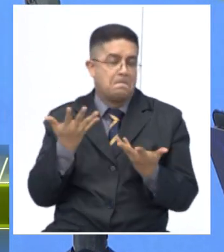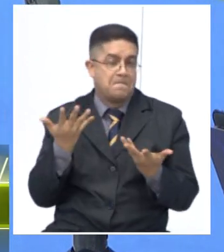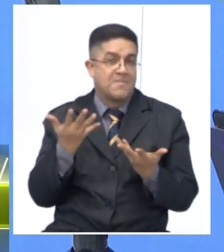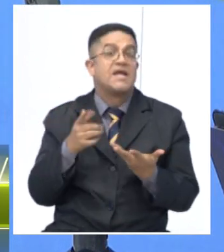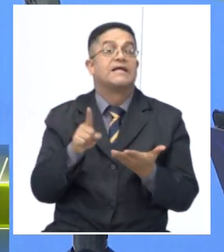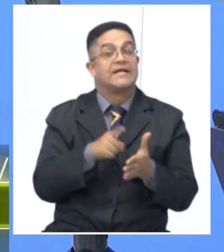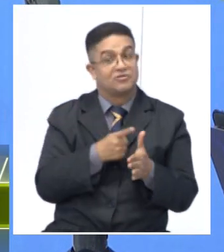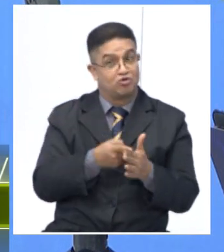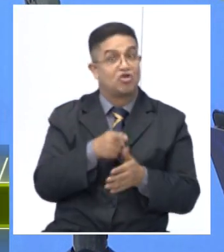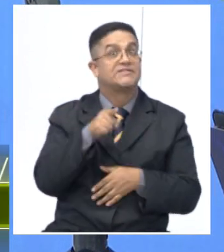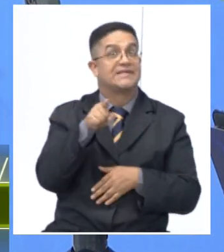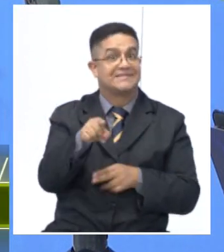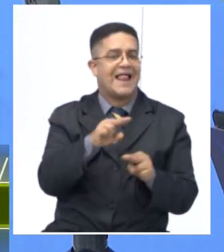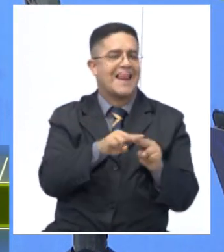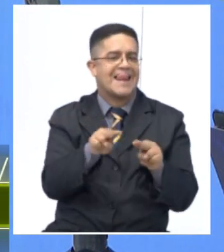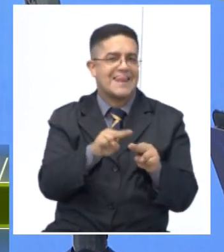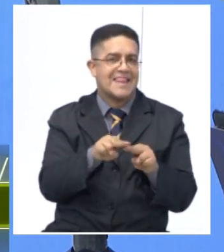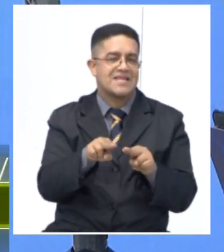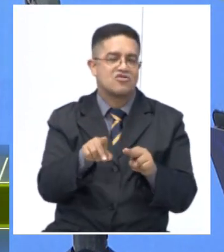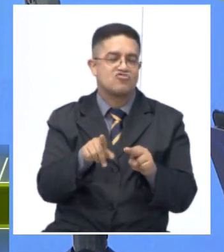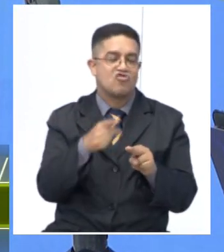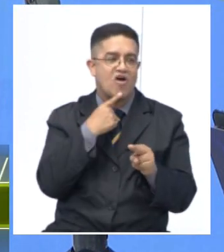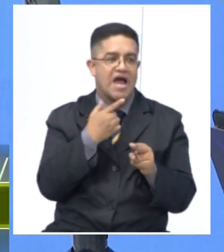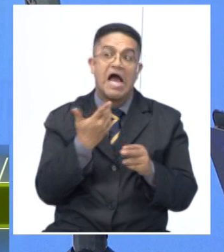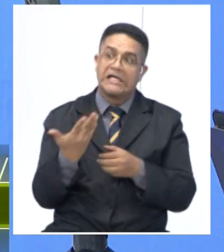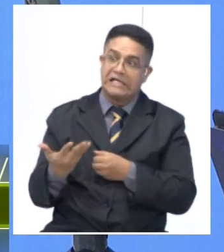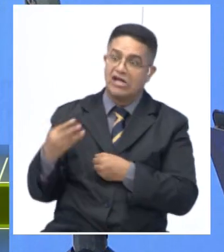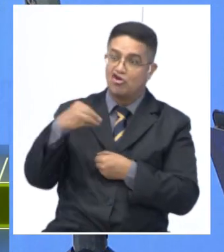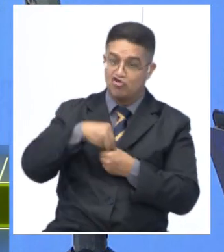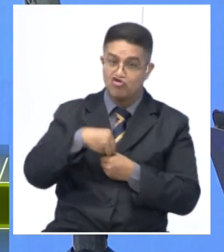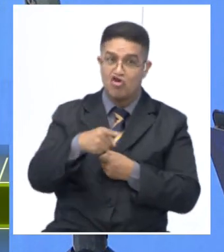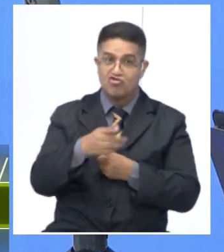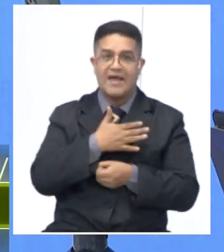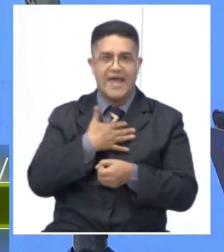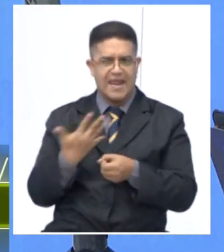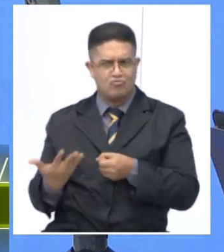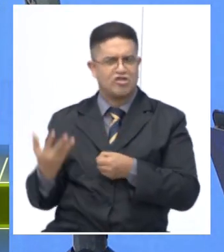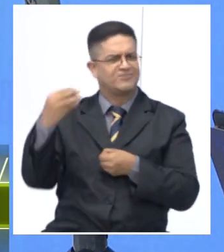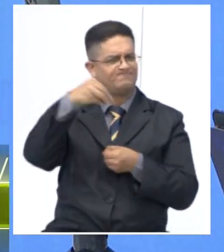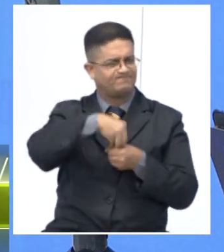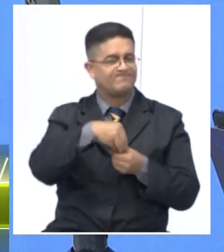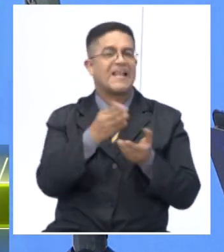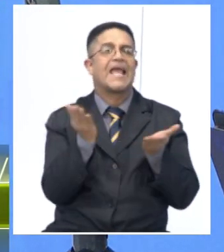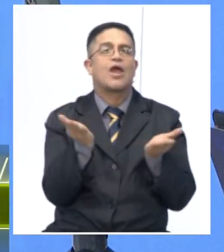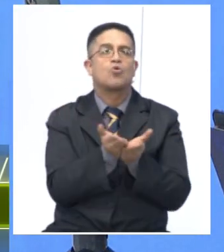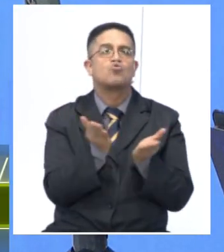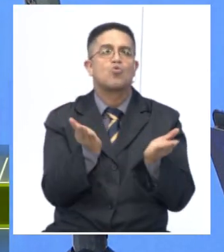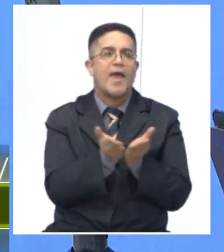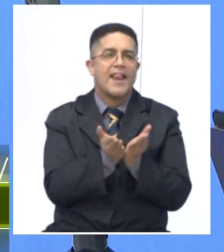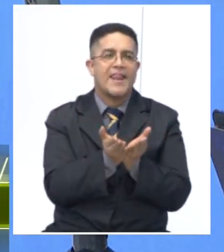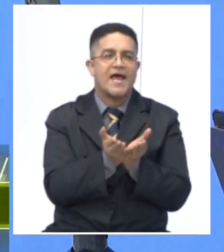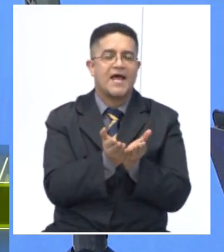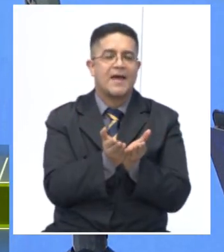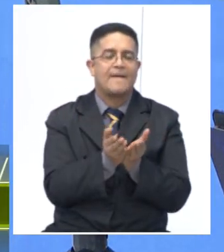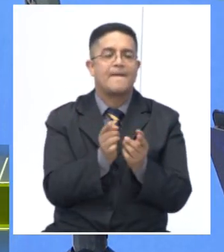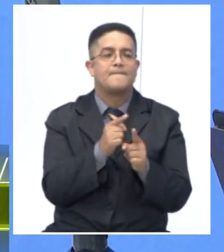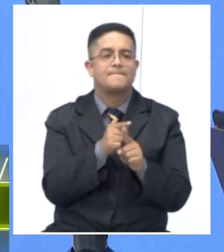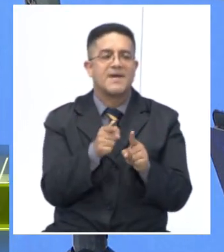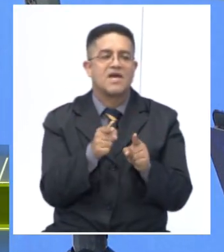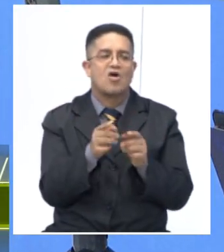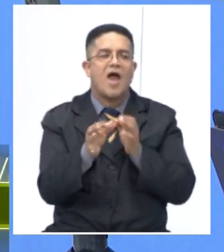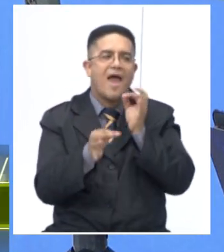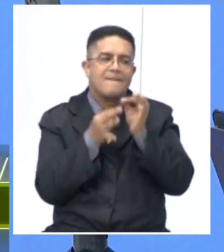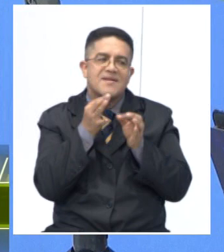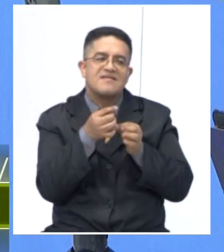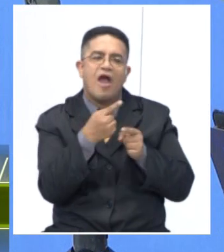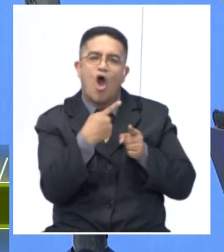Entonces también ese niño que de repente hablamos de una inclusión, queremos meter en un colegio, entre comillas, regular, pero no le explicas a sus